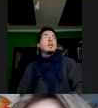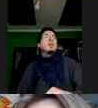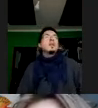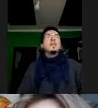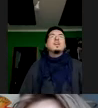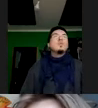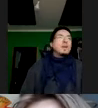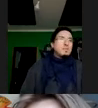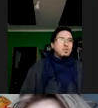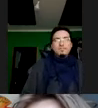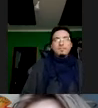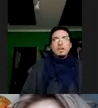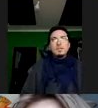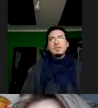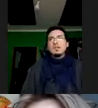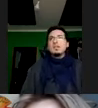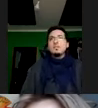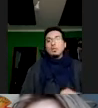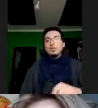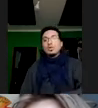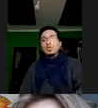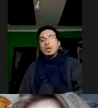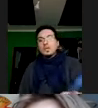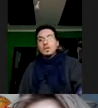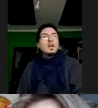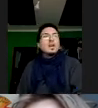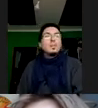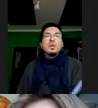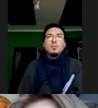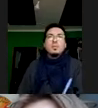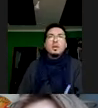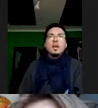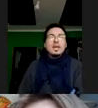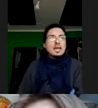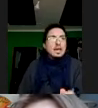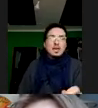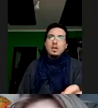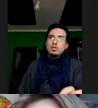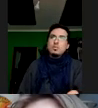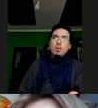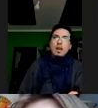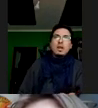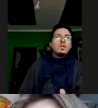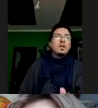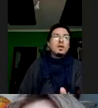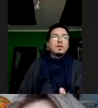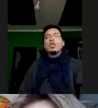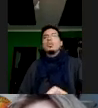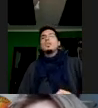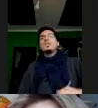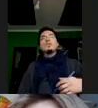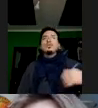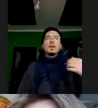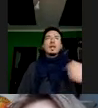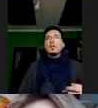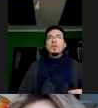van a tener como premio, ¿ya? Así que les invito a todos ustedes que puedan responder qué es un plano de elevación, que lo puedan